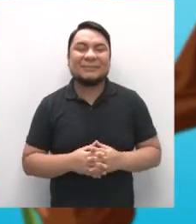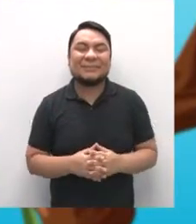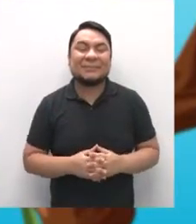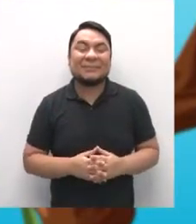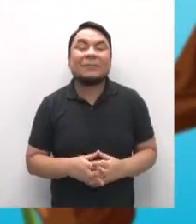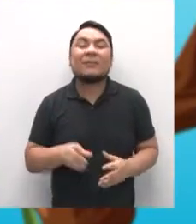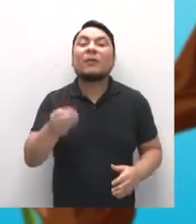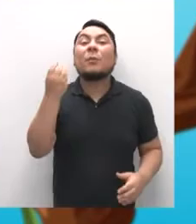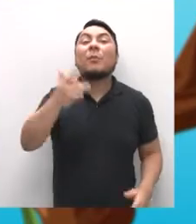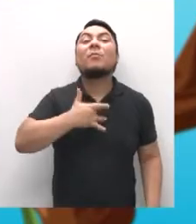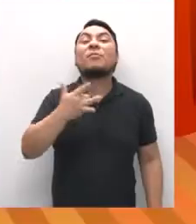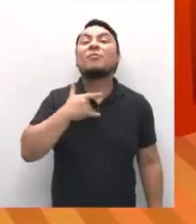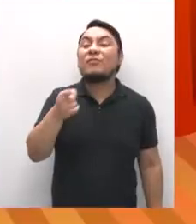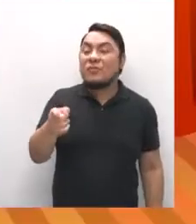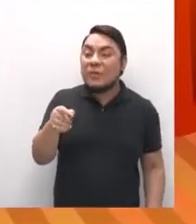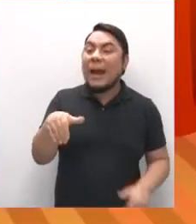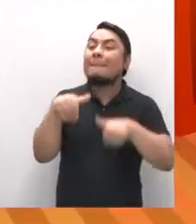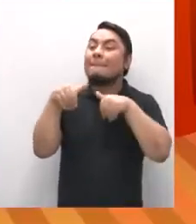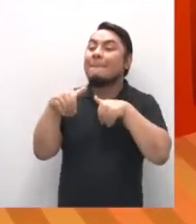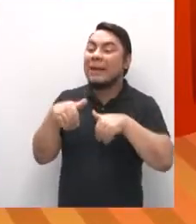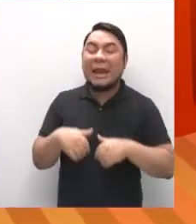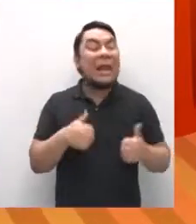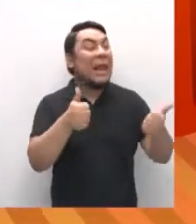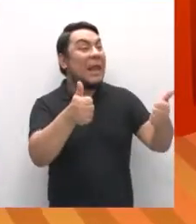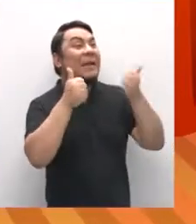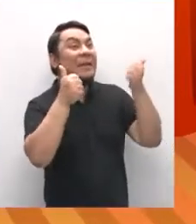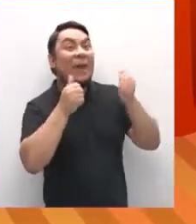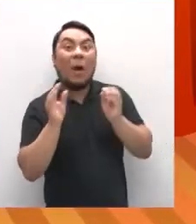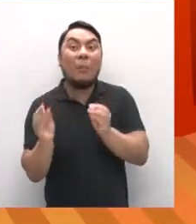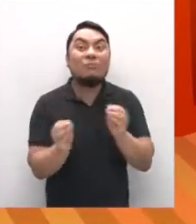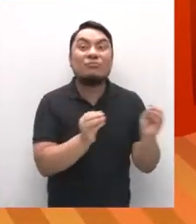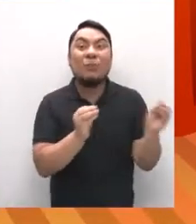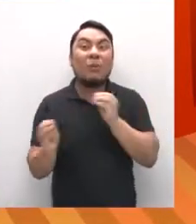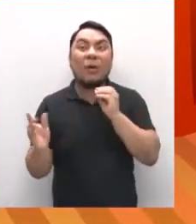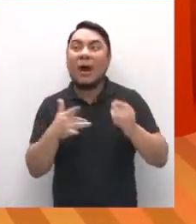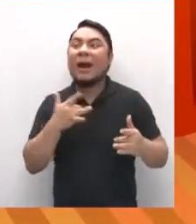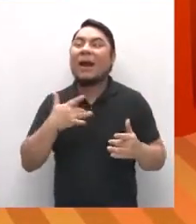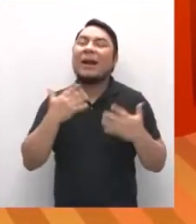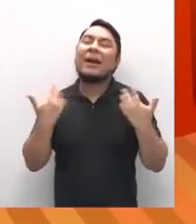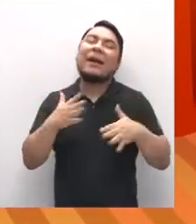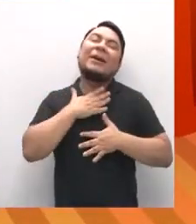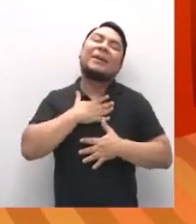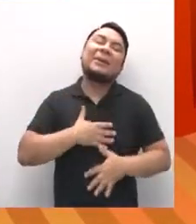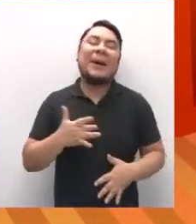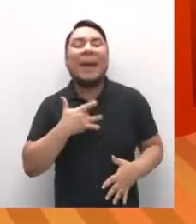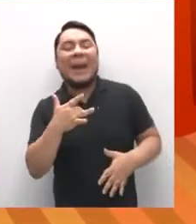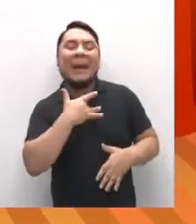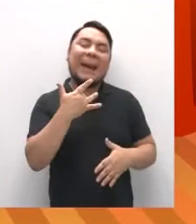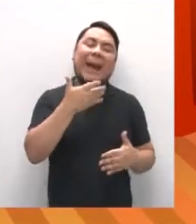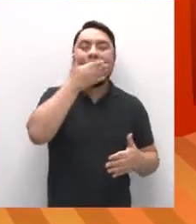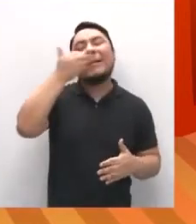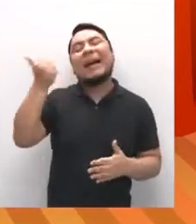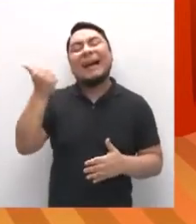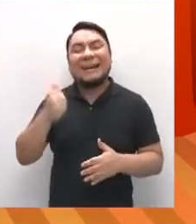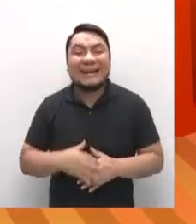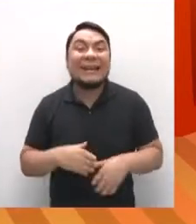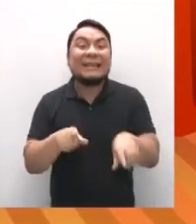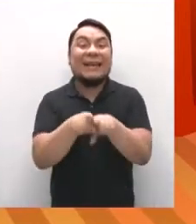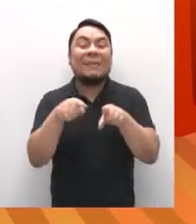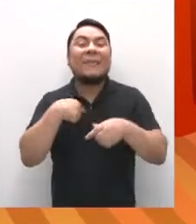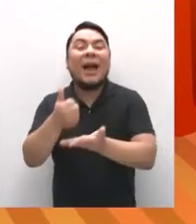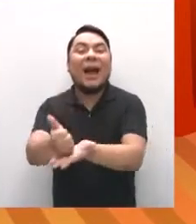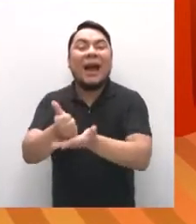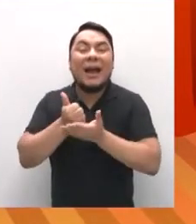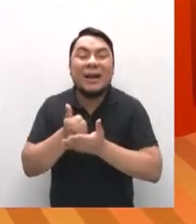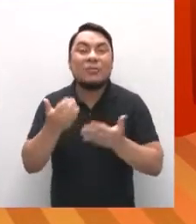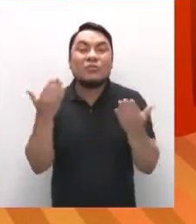¿Y cómo te sientes, Chancay? Muy bien. Todo ese movimiento hizo que me sintiera mucho mejor. Y también me ayudó a